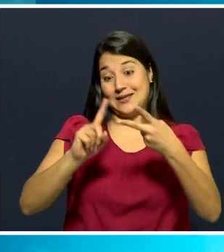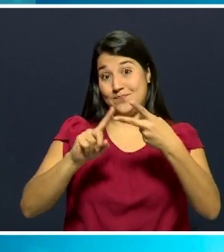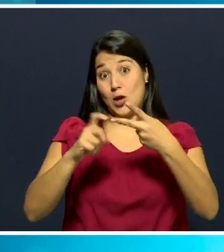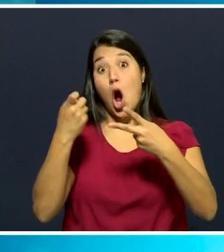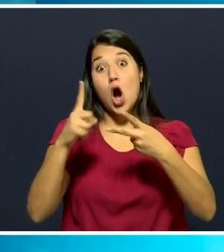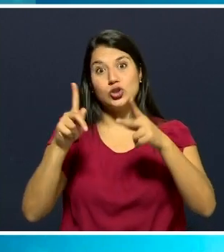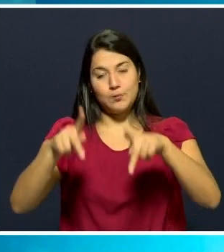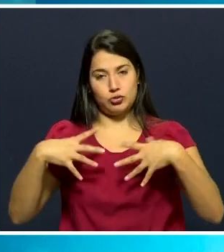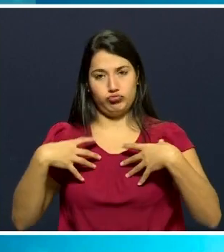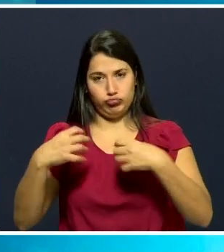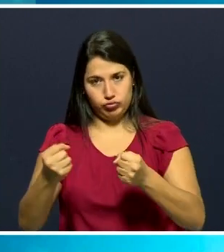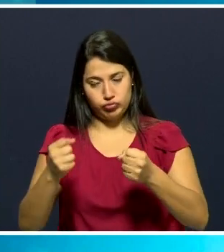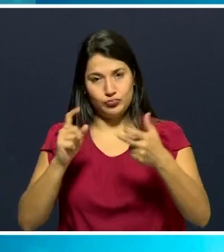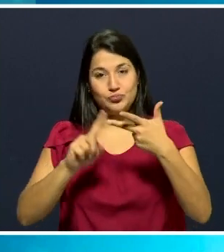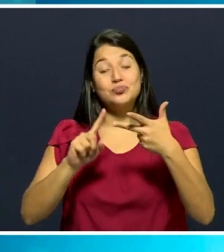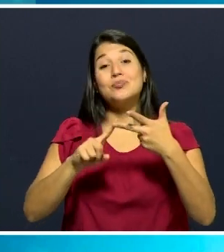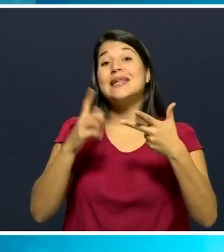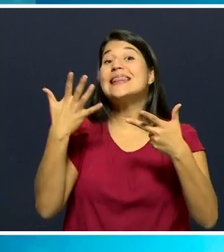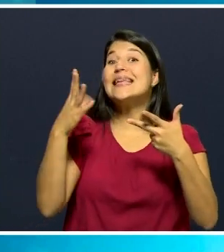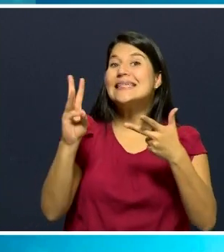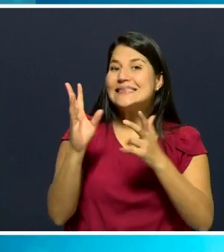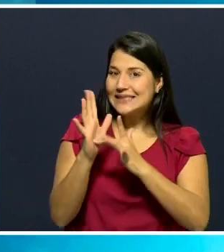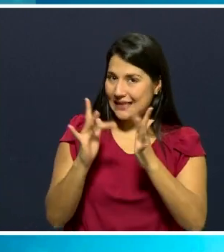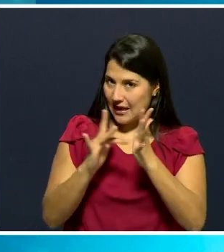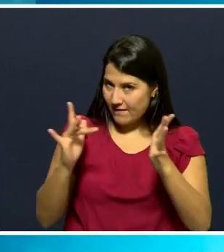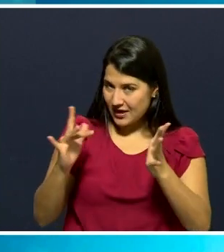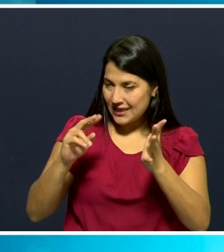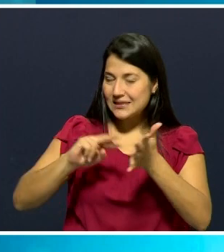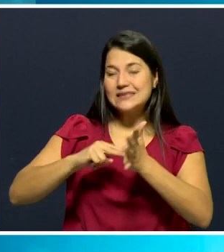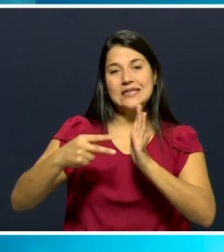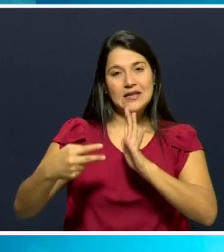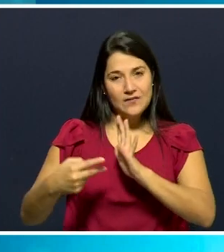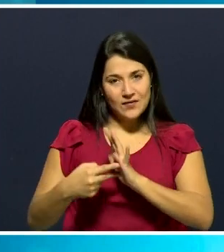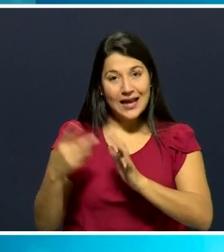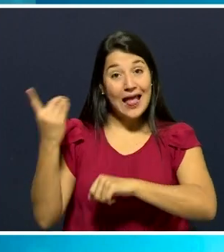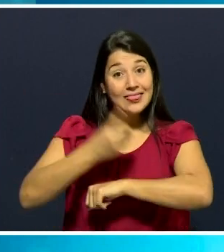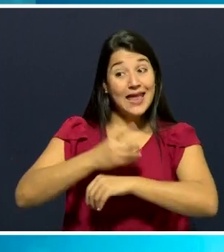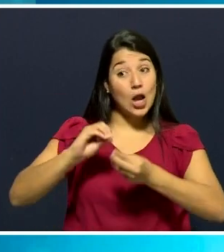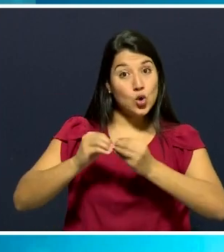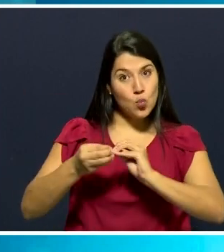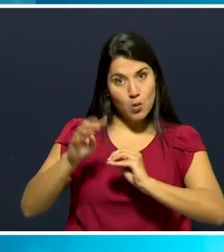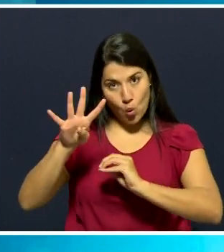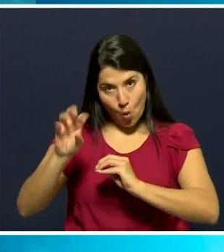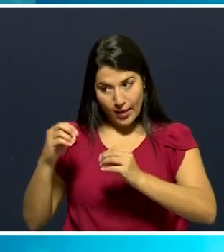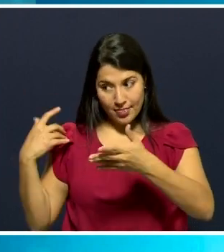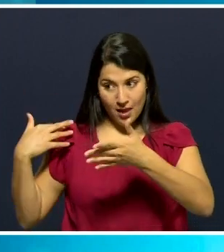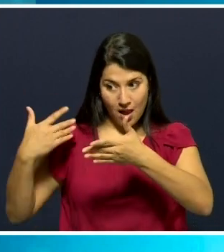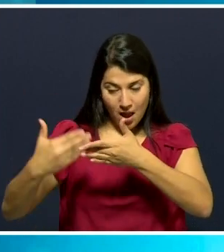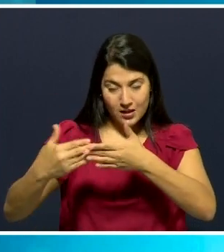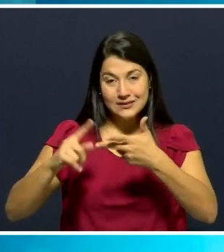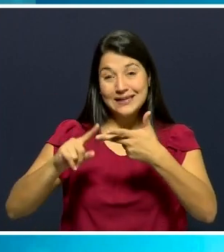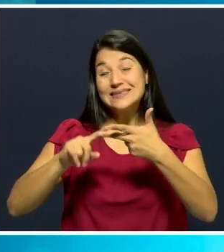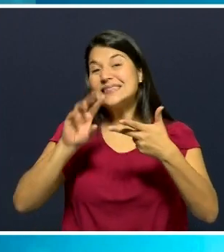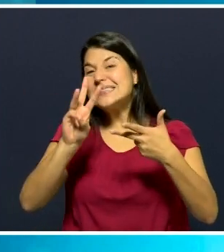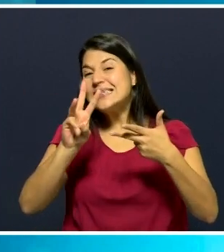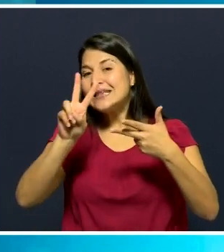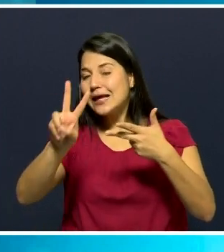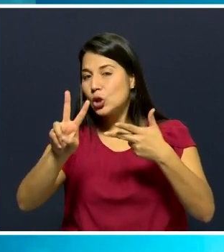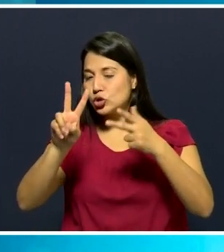día 40, 62 recuperados. Seguimos viendo más datos de recuperados en esta otra